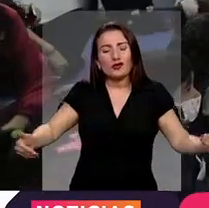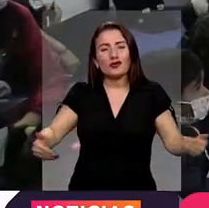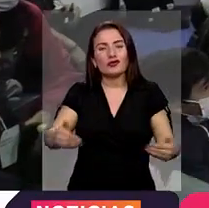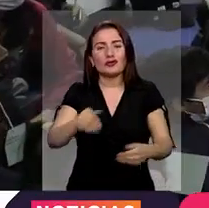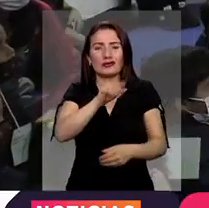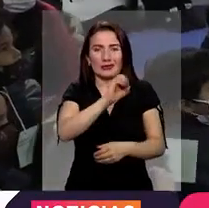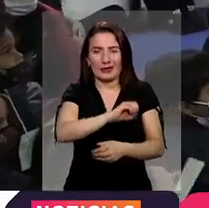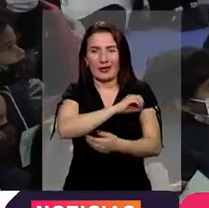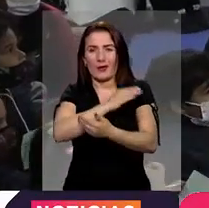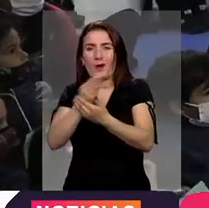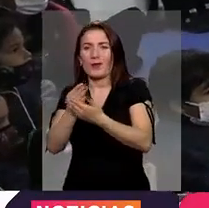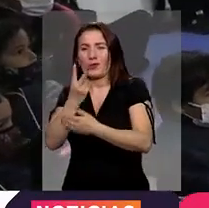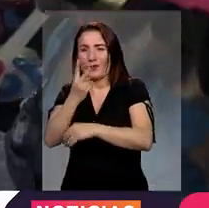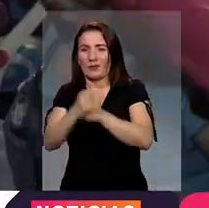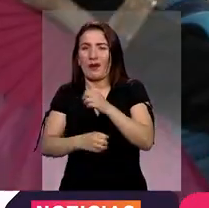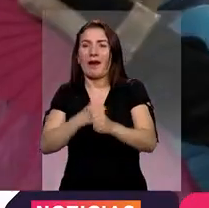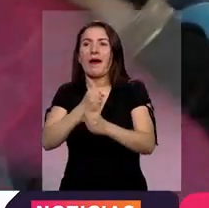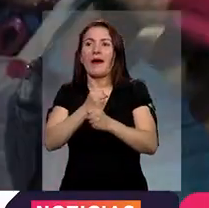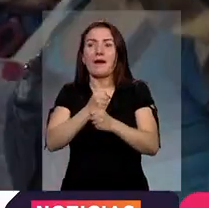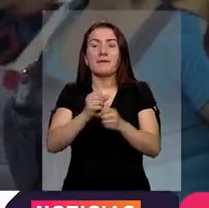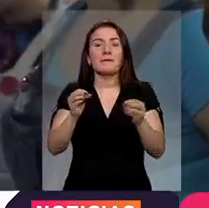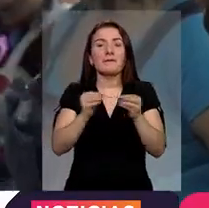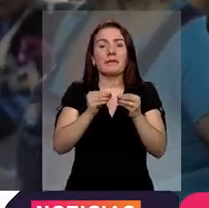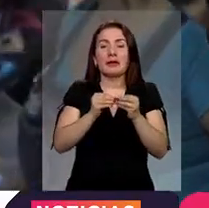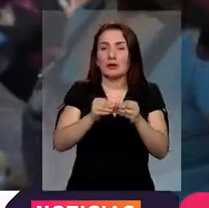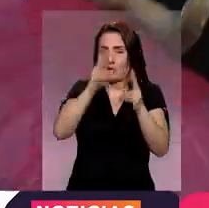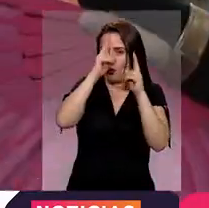entre los 0 y 2 años, y la Torre